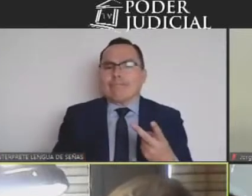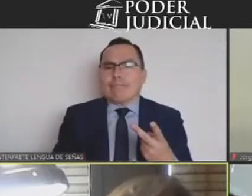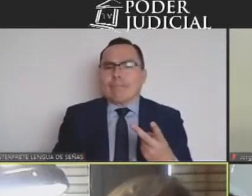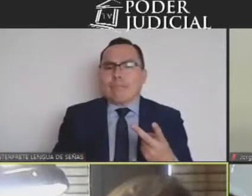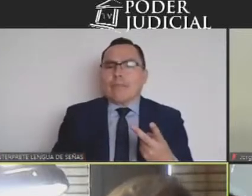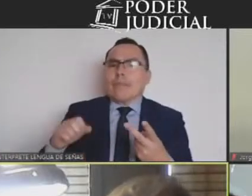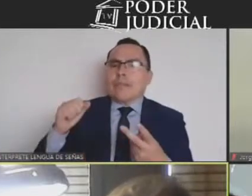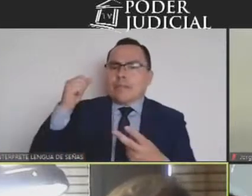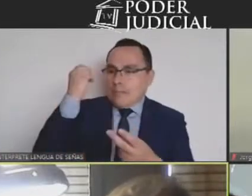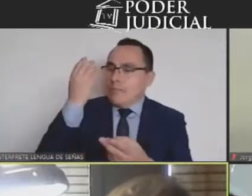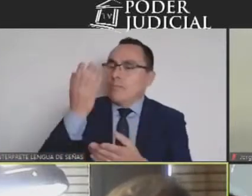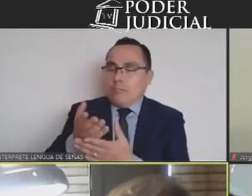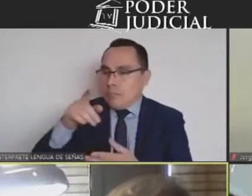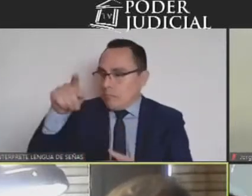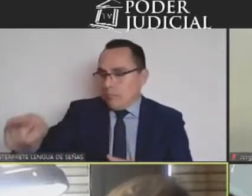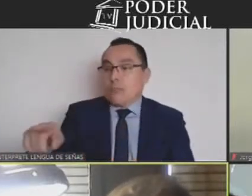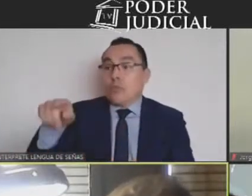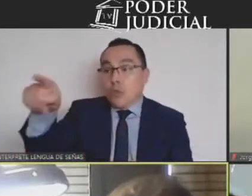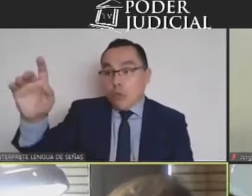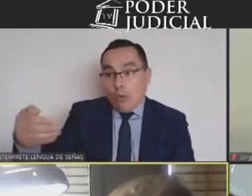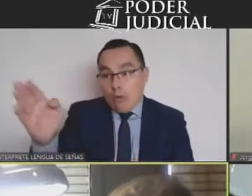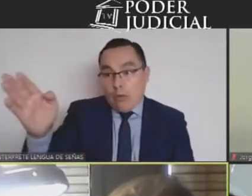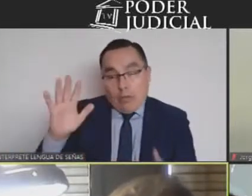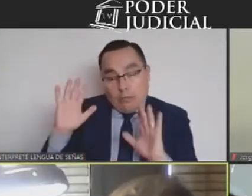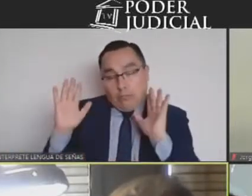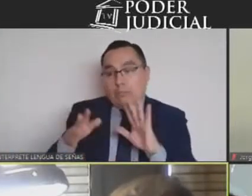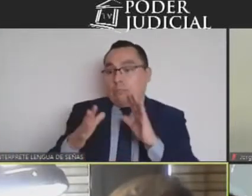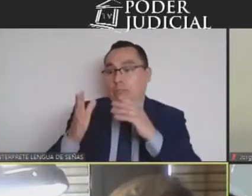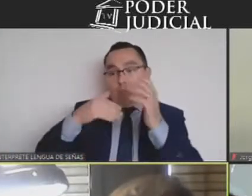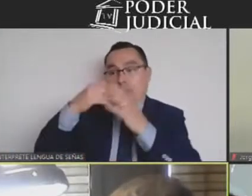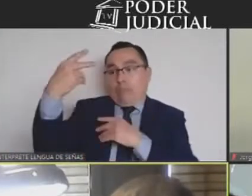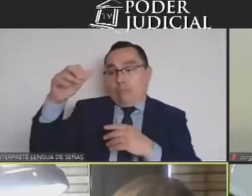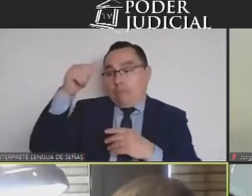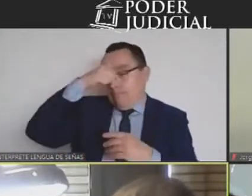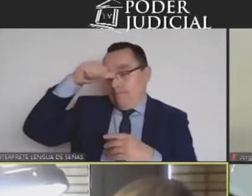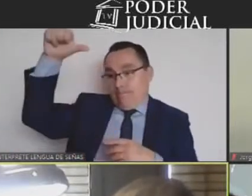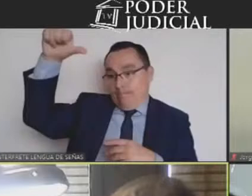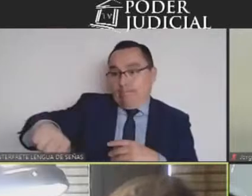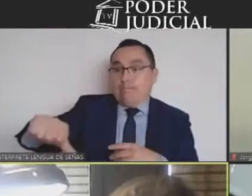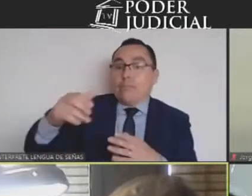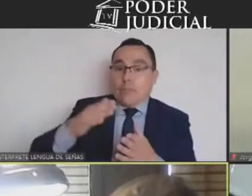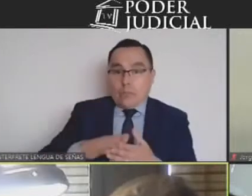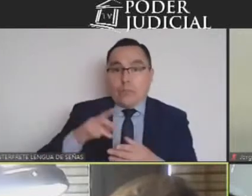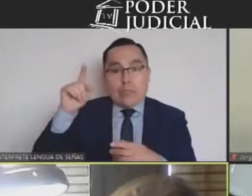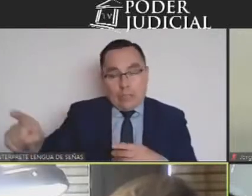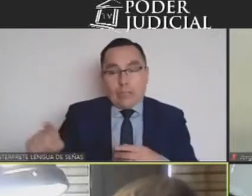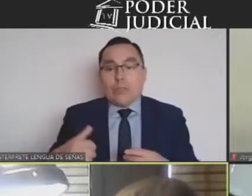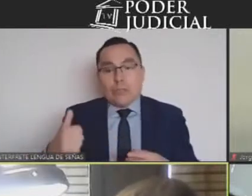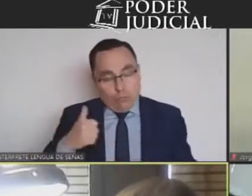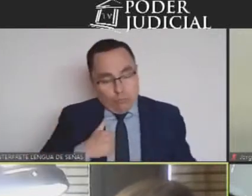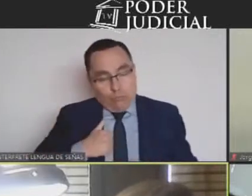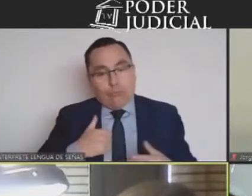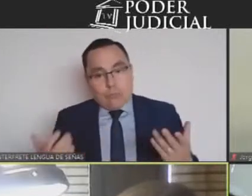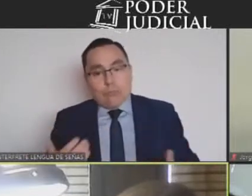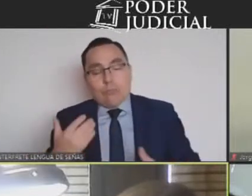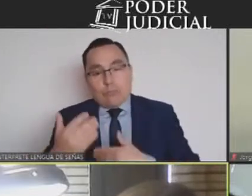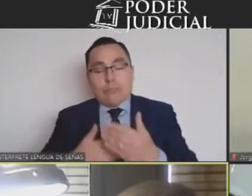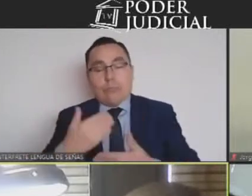por la sanción de aquellas inconductas y por lo tanto que sea una herramienta eficaz